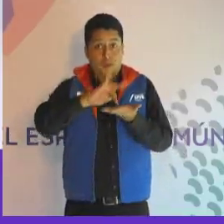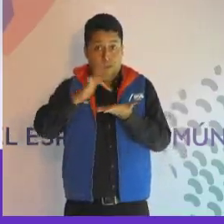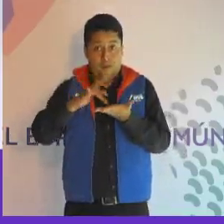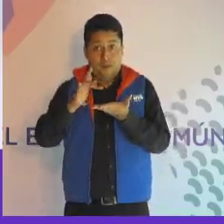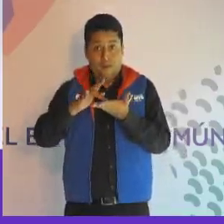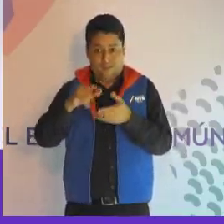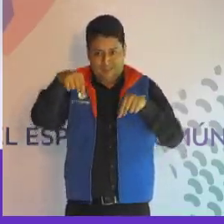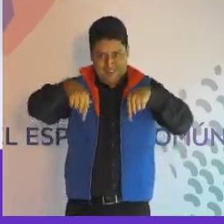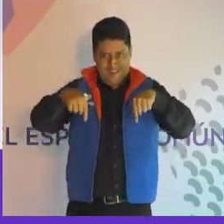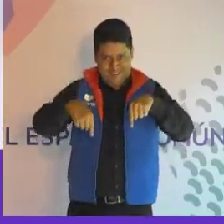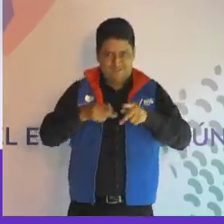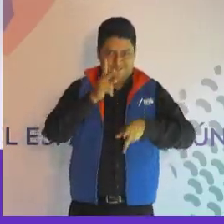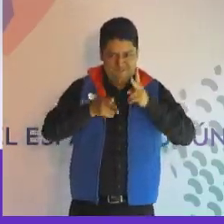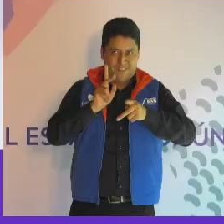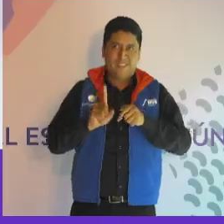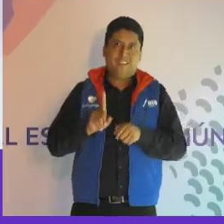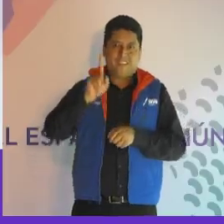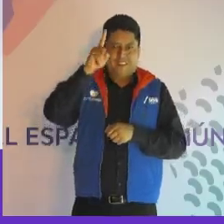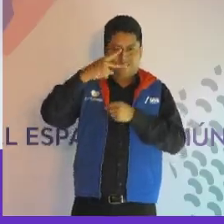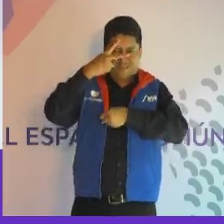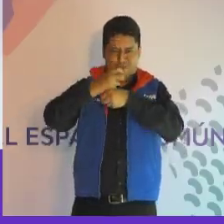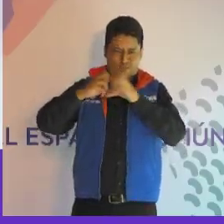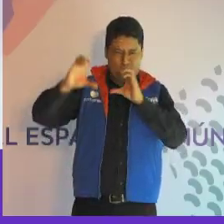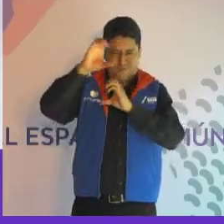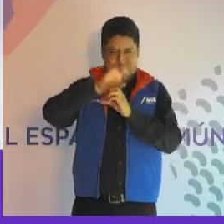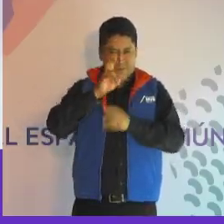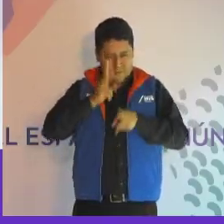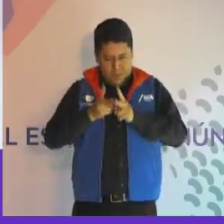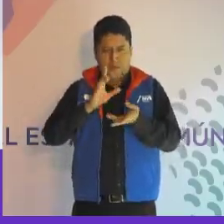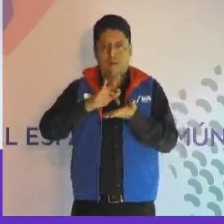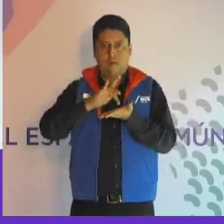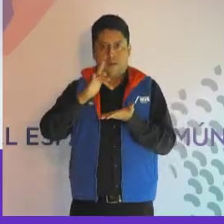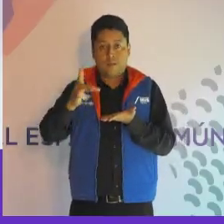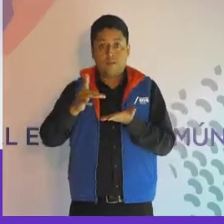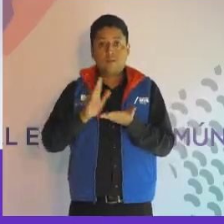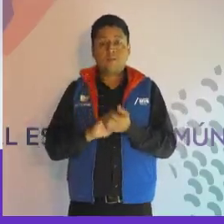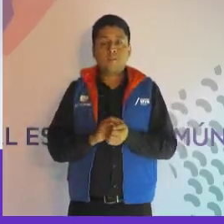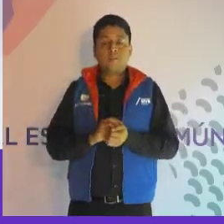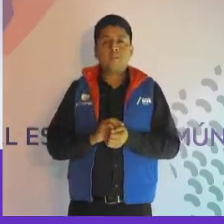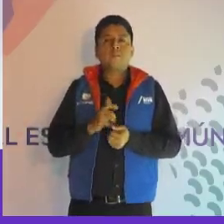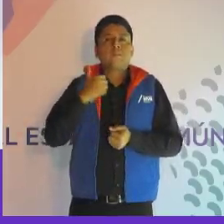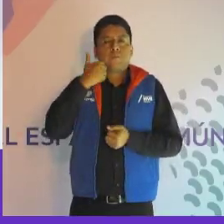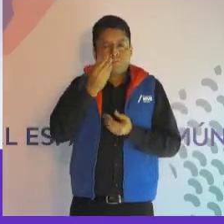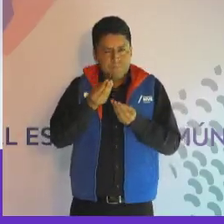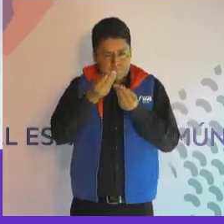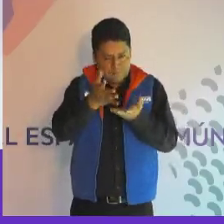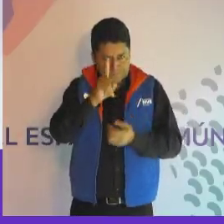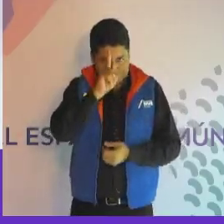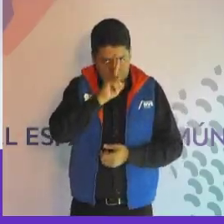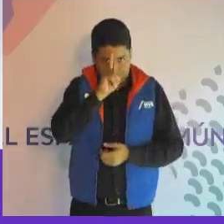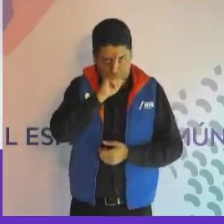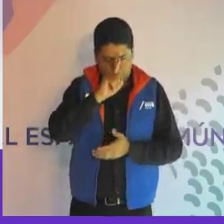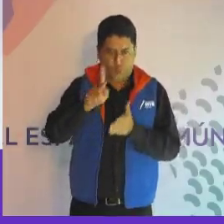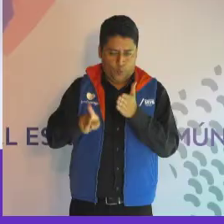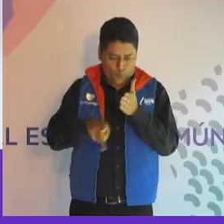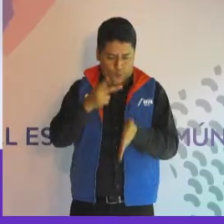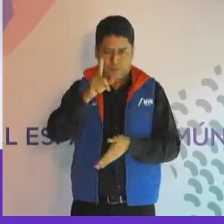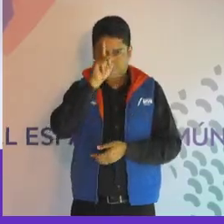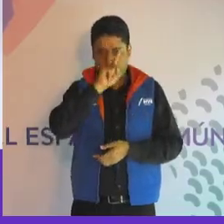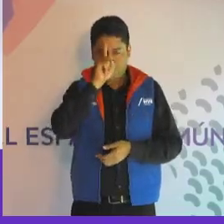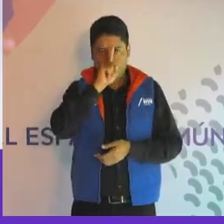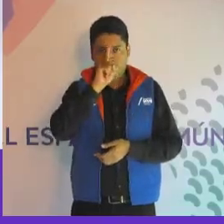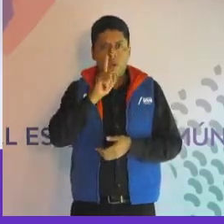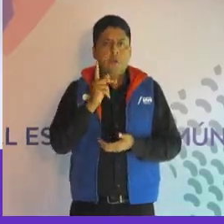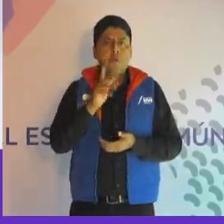conversatorios por estar aquí con nosotros. Vamos a recordarles, Sí. Beli, que nos